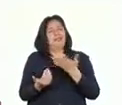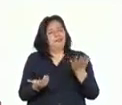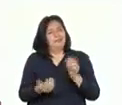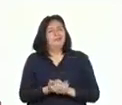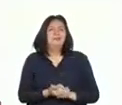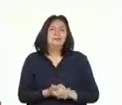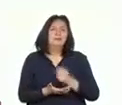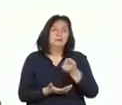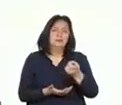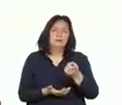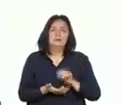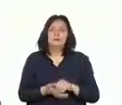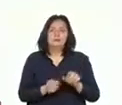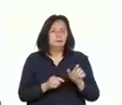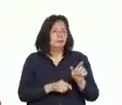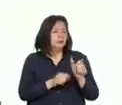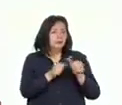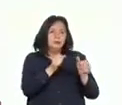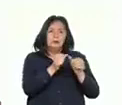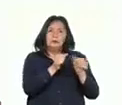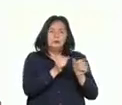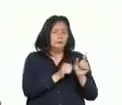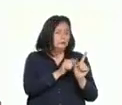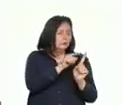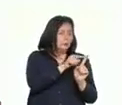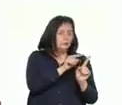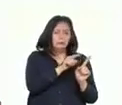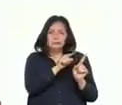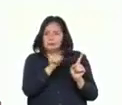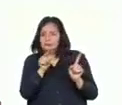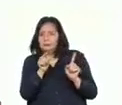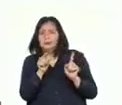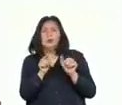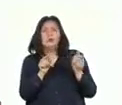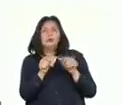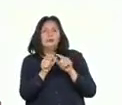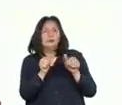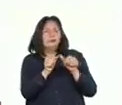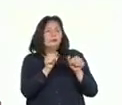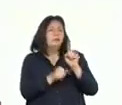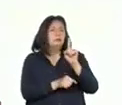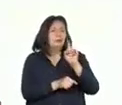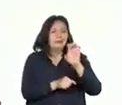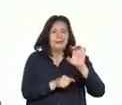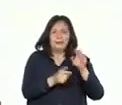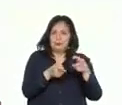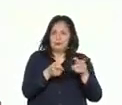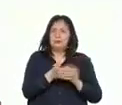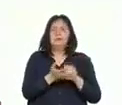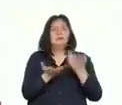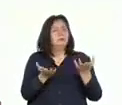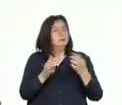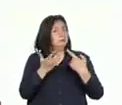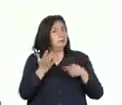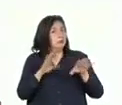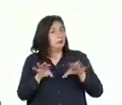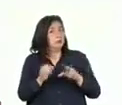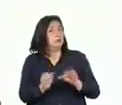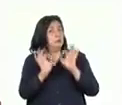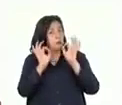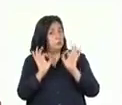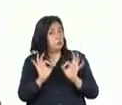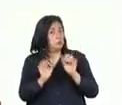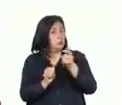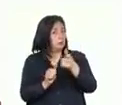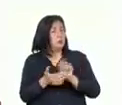sencilla. El espacio entre cada número equivale a 1 centímetro, que es la unidad de medida. Para realizar correctamente